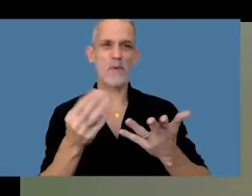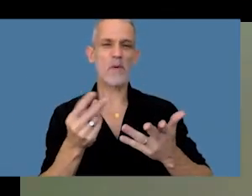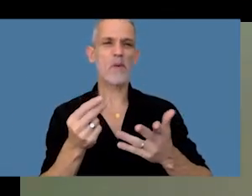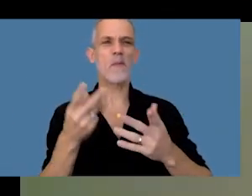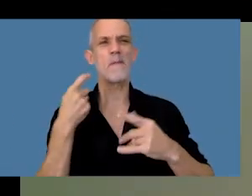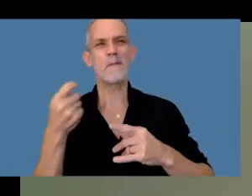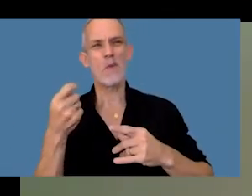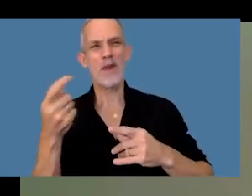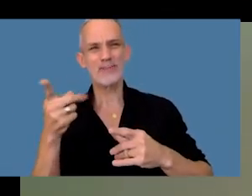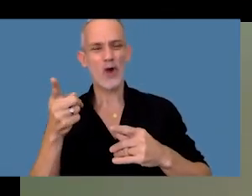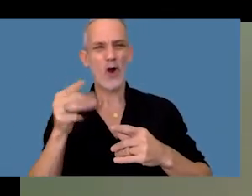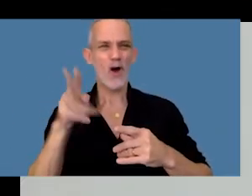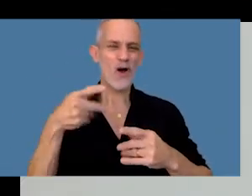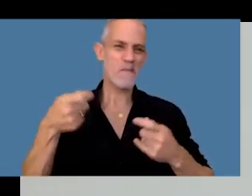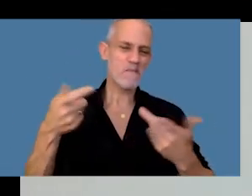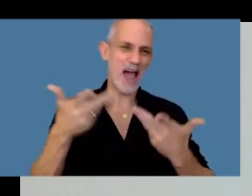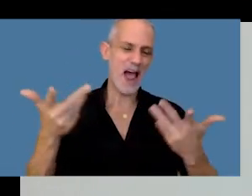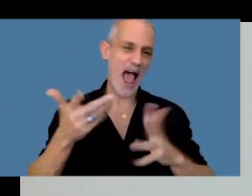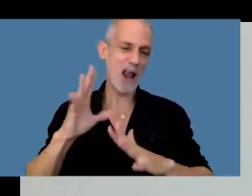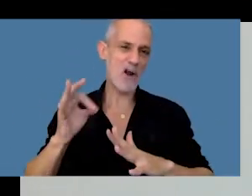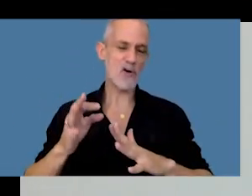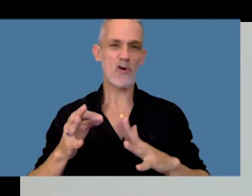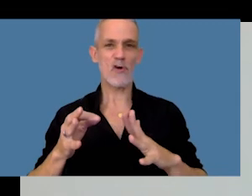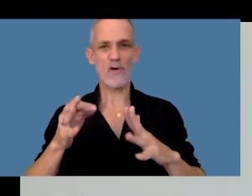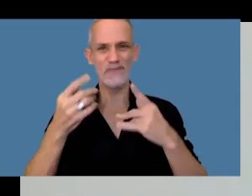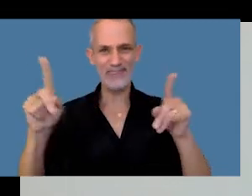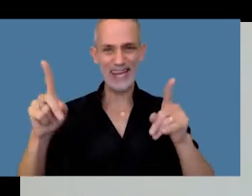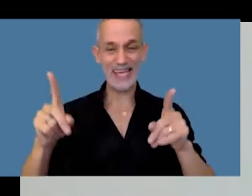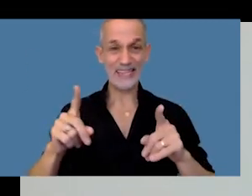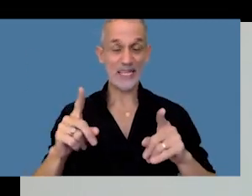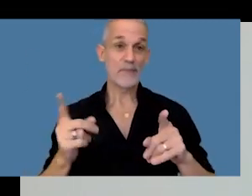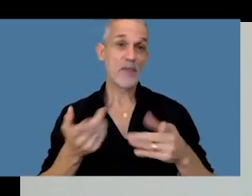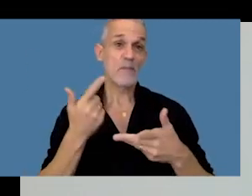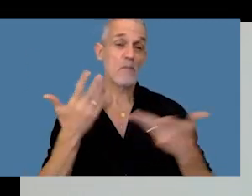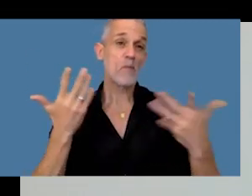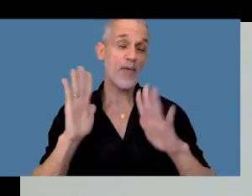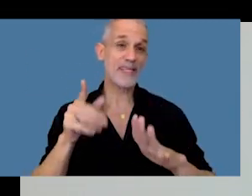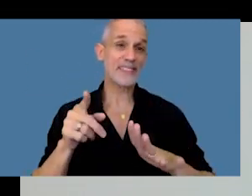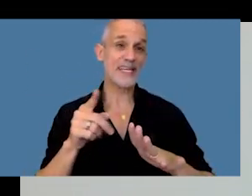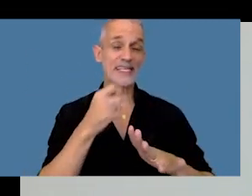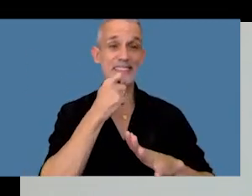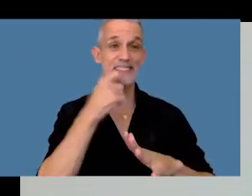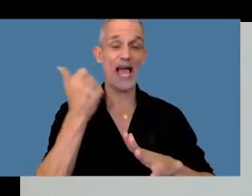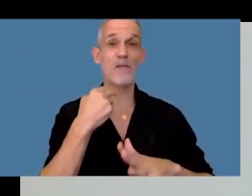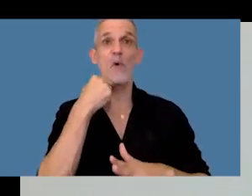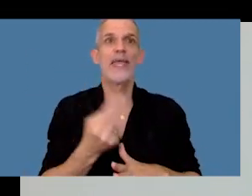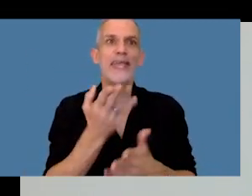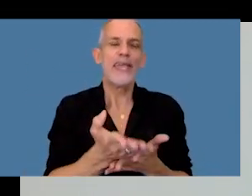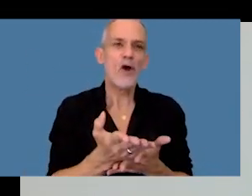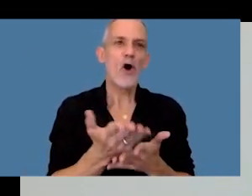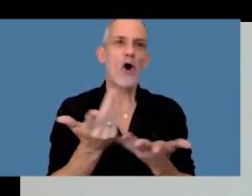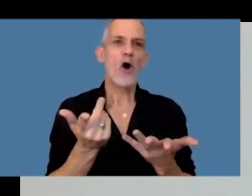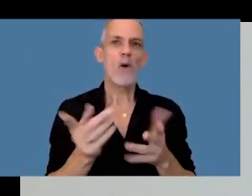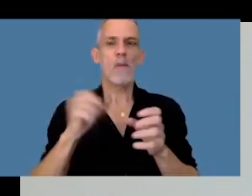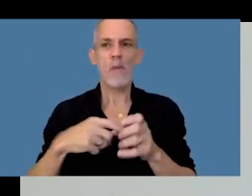previsional. En el sentido que, ¿cómo se llama por ahí? Bueno, tiene un hijo, hay un nuevo adherente en la